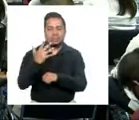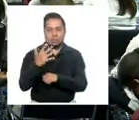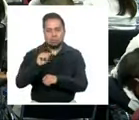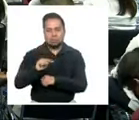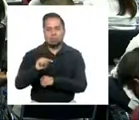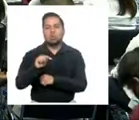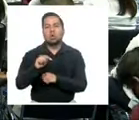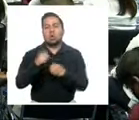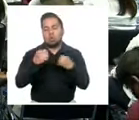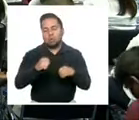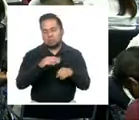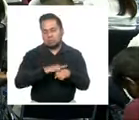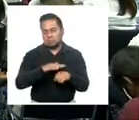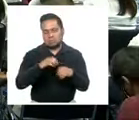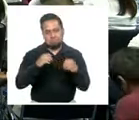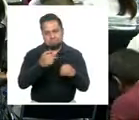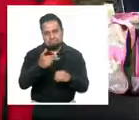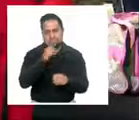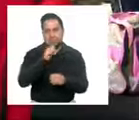en ocupación hotelera,